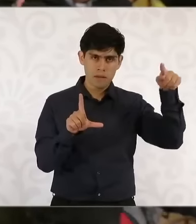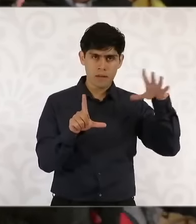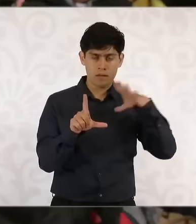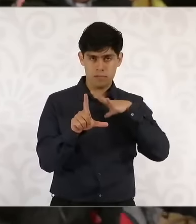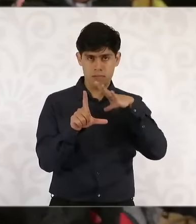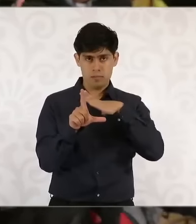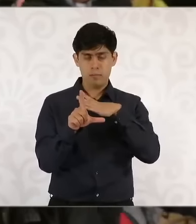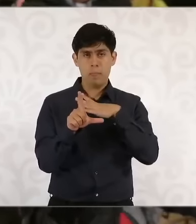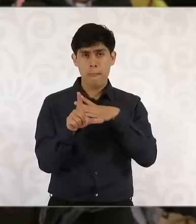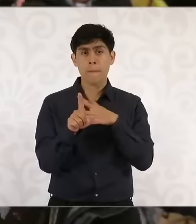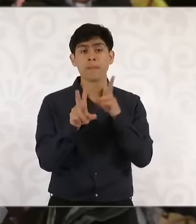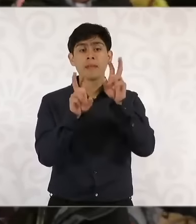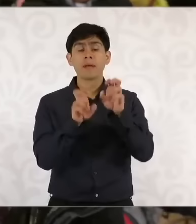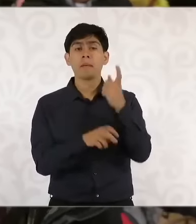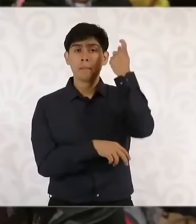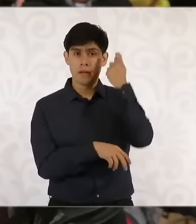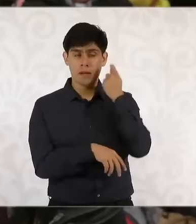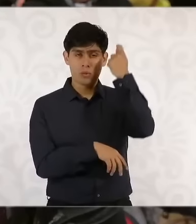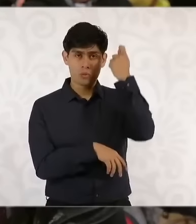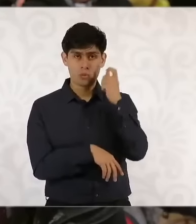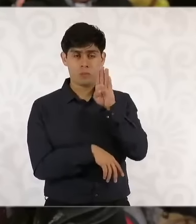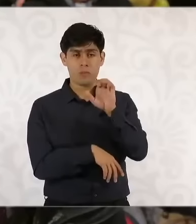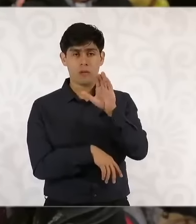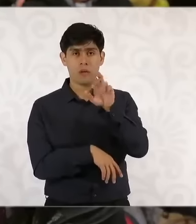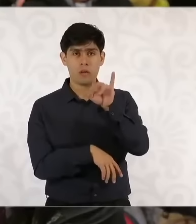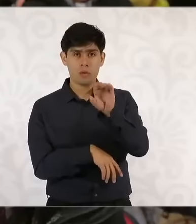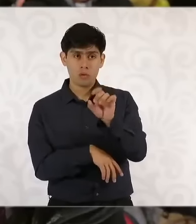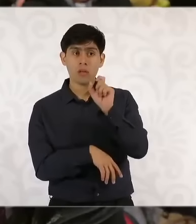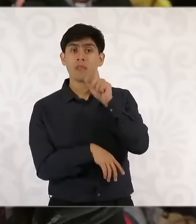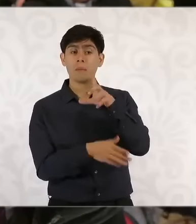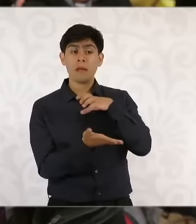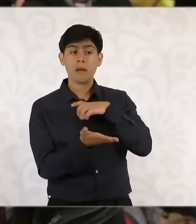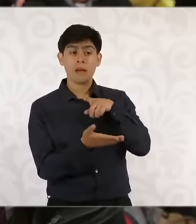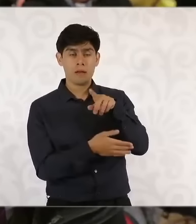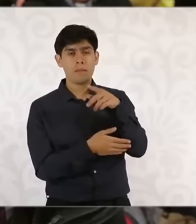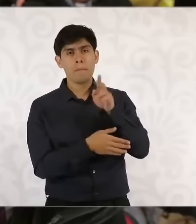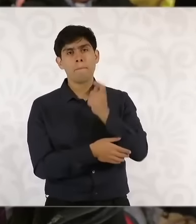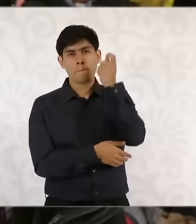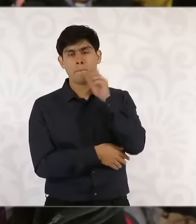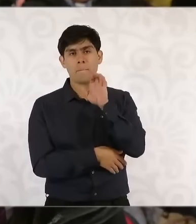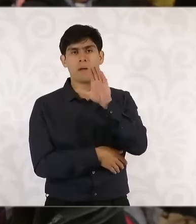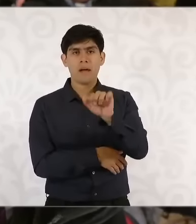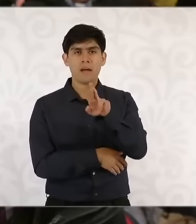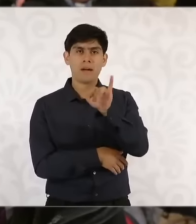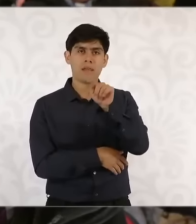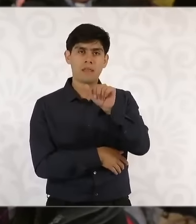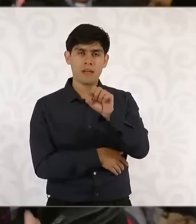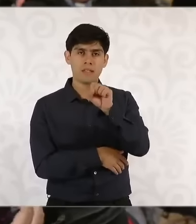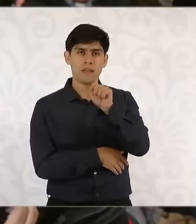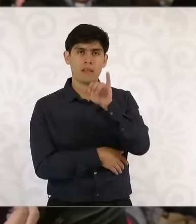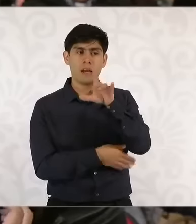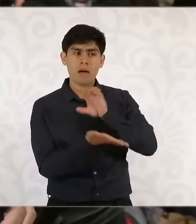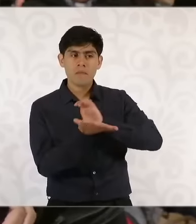poner acerca de los becarios y la inversión de Rita Cetina, que son más de